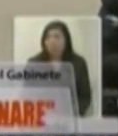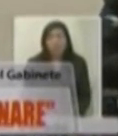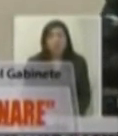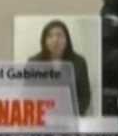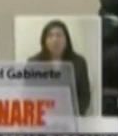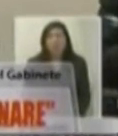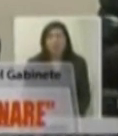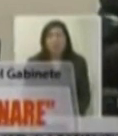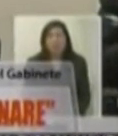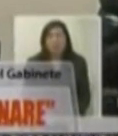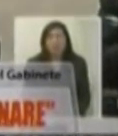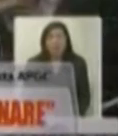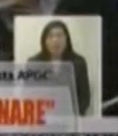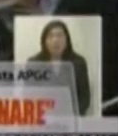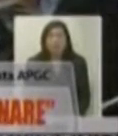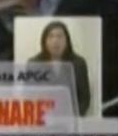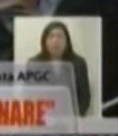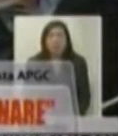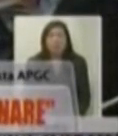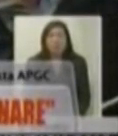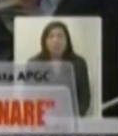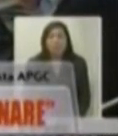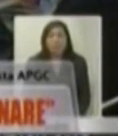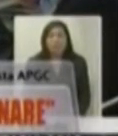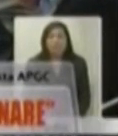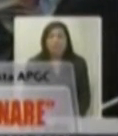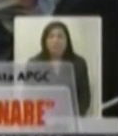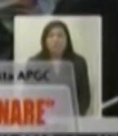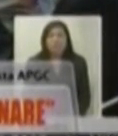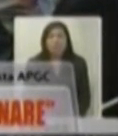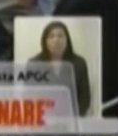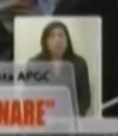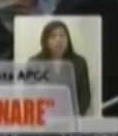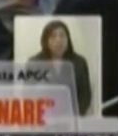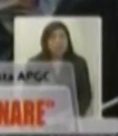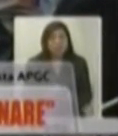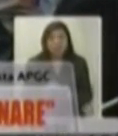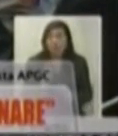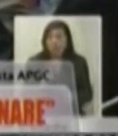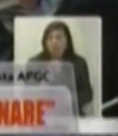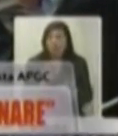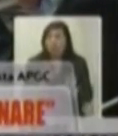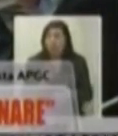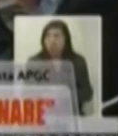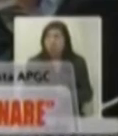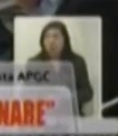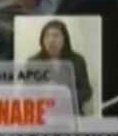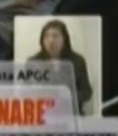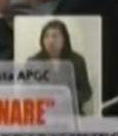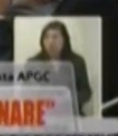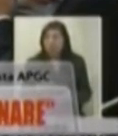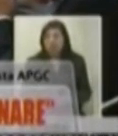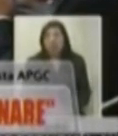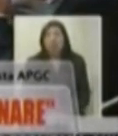ceder ni un milímetro con esta gente. Lo lamentable del caso es que los maestros hace 10 años o 8 años que no reciben ningún